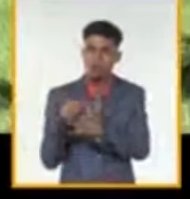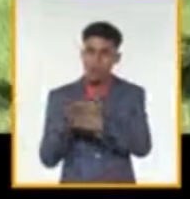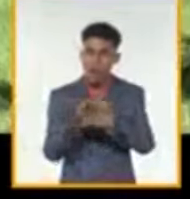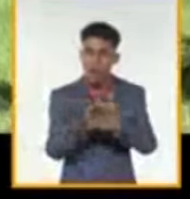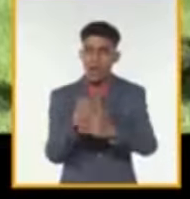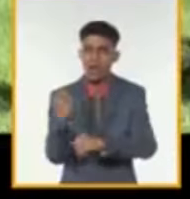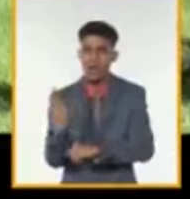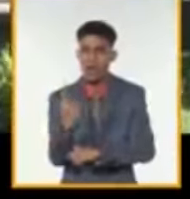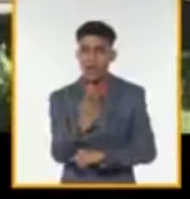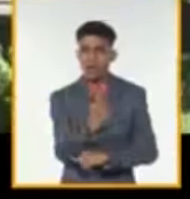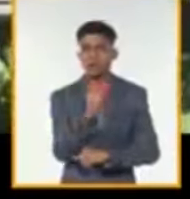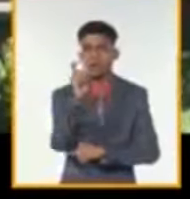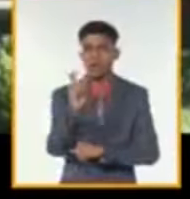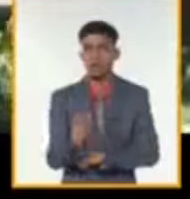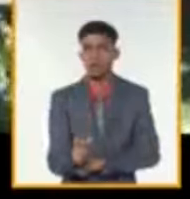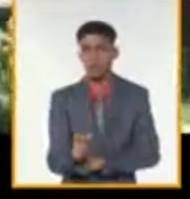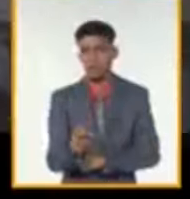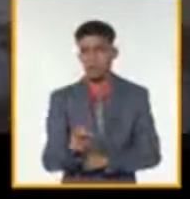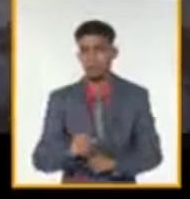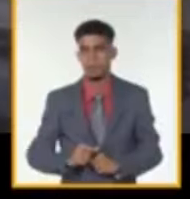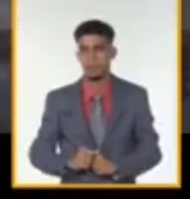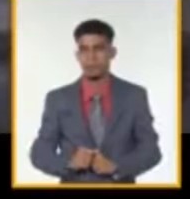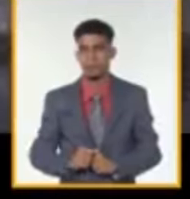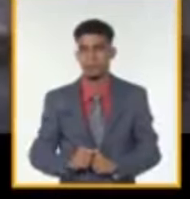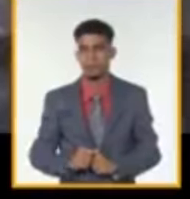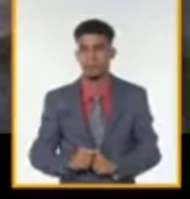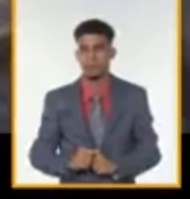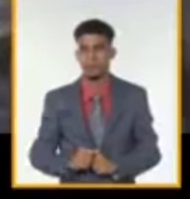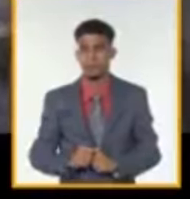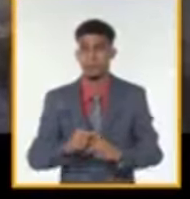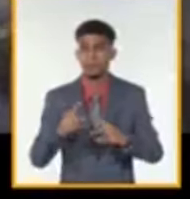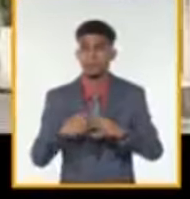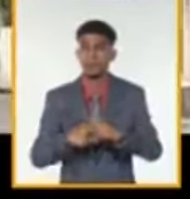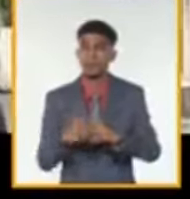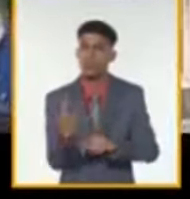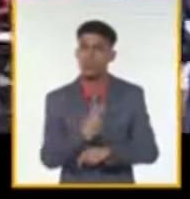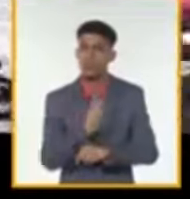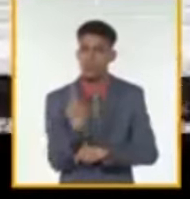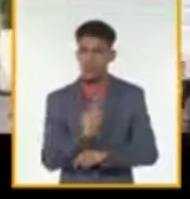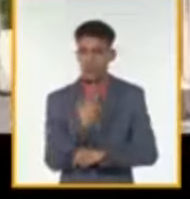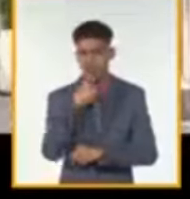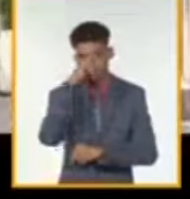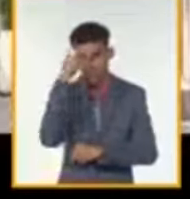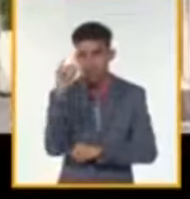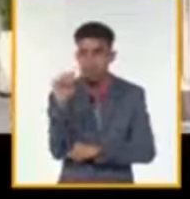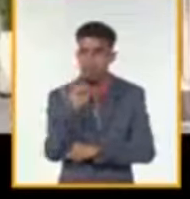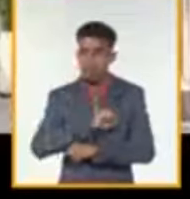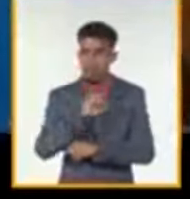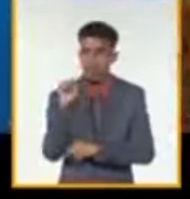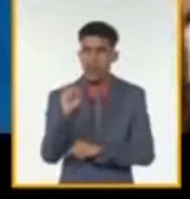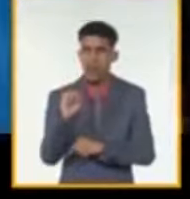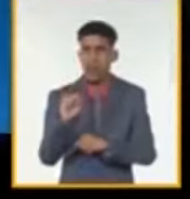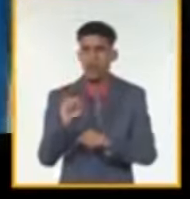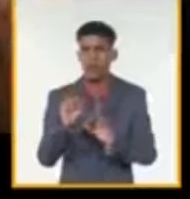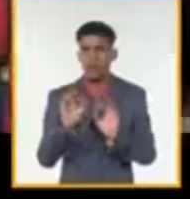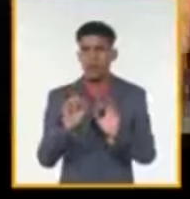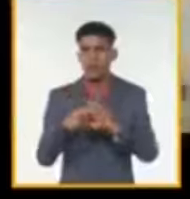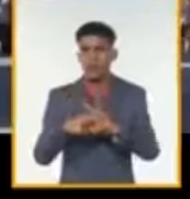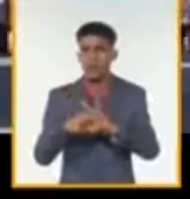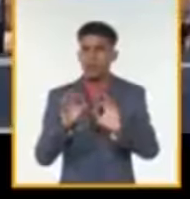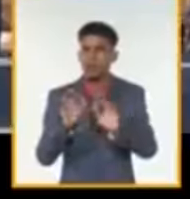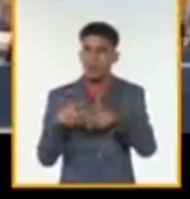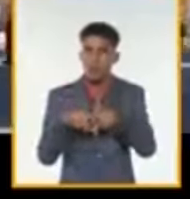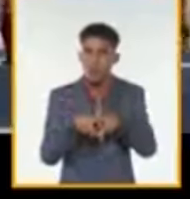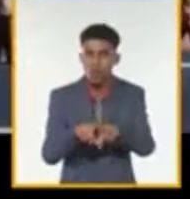pobladores de la provincia de villaclara y que íbamos a salir y que íbamos a participar y que íbamos a estar acompañados del pueblo en todo